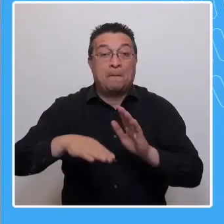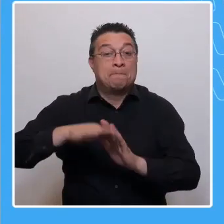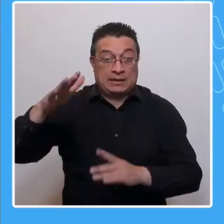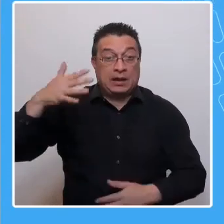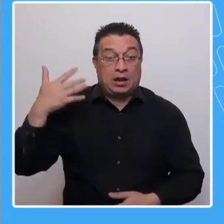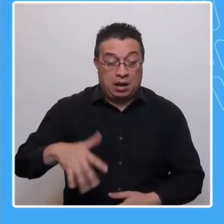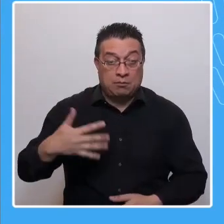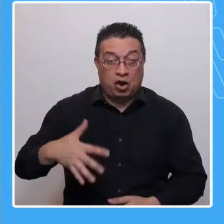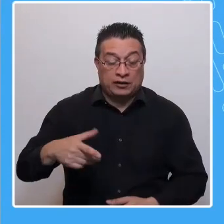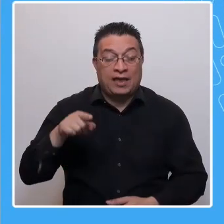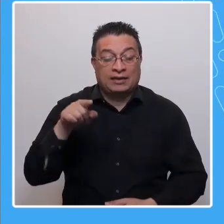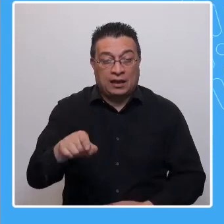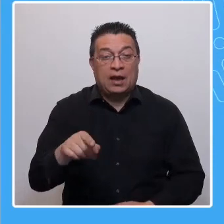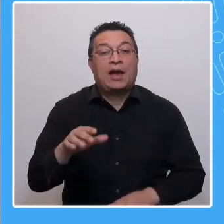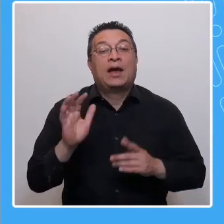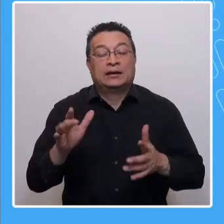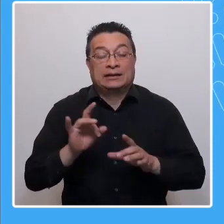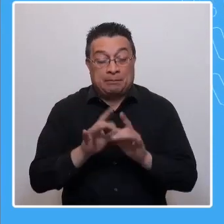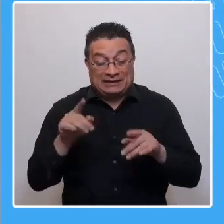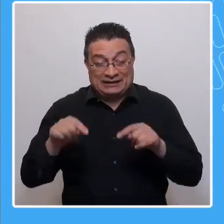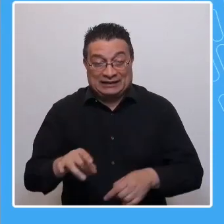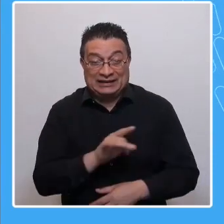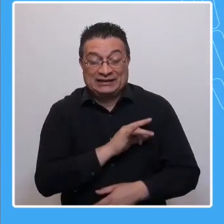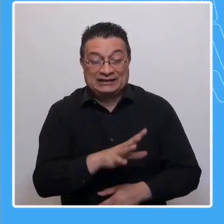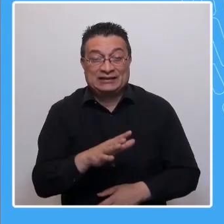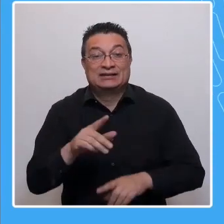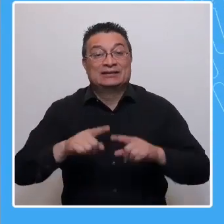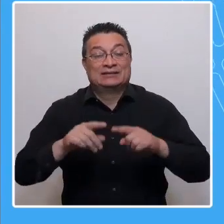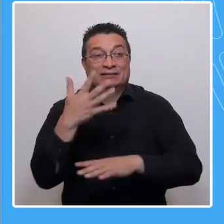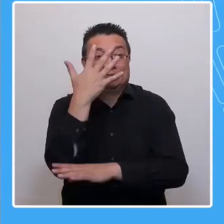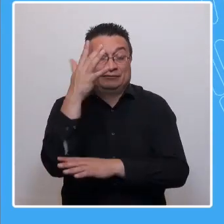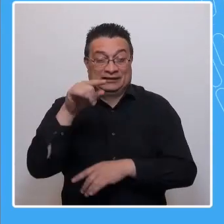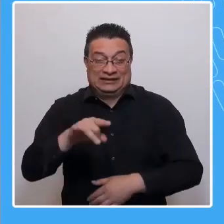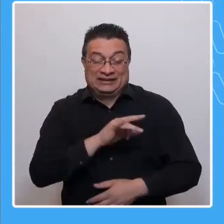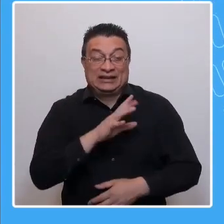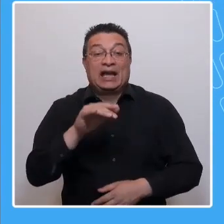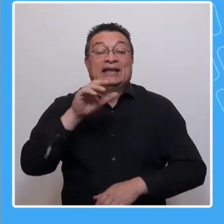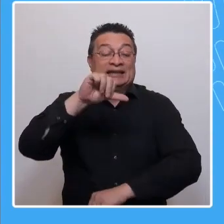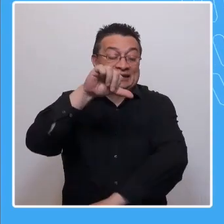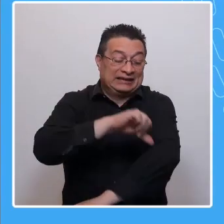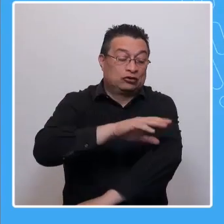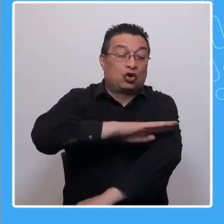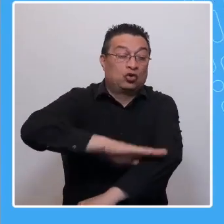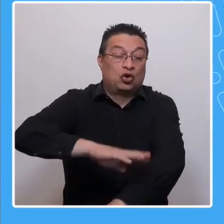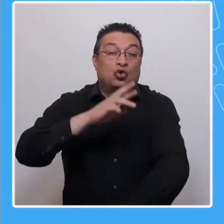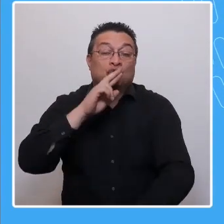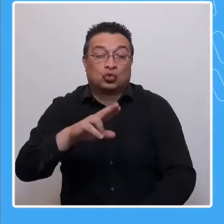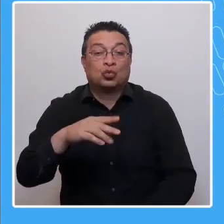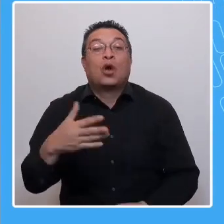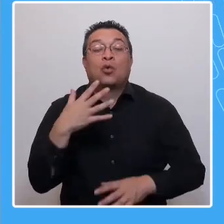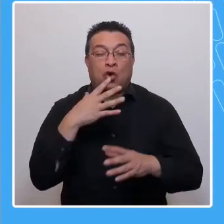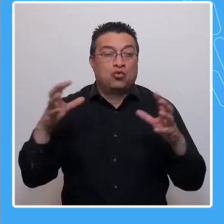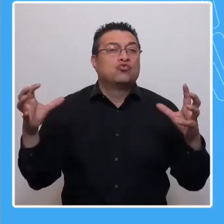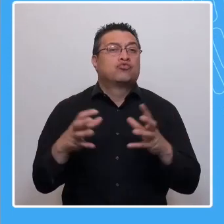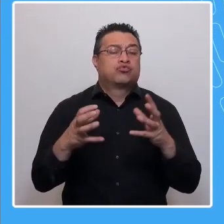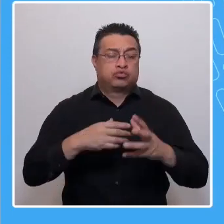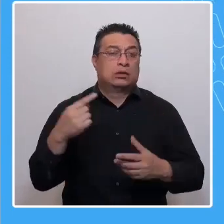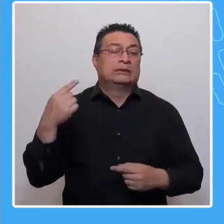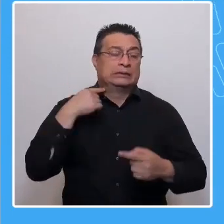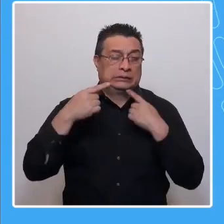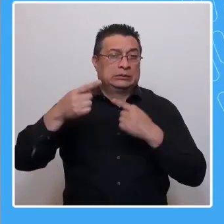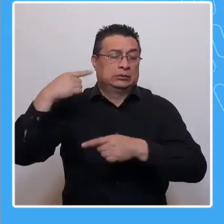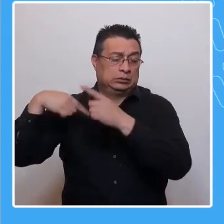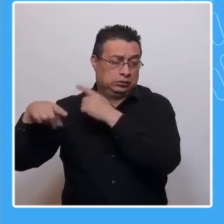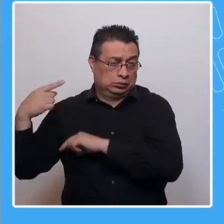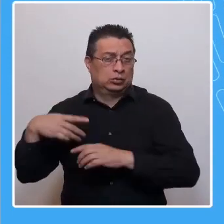importantes del planeta y especialmente en nuestro país son el bosque nativo y especialmente la zona centro-sur, donde ha sido fuertemente devastado a nivel histórico.